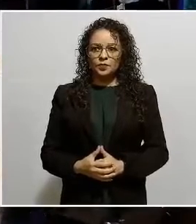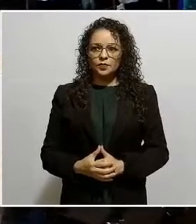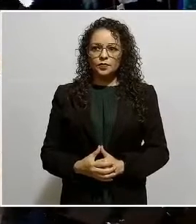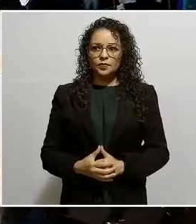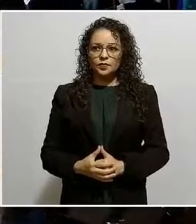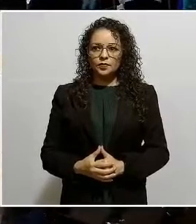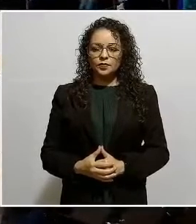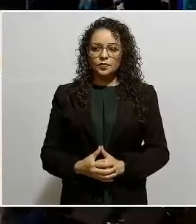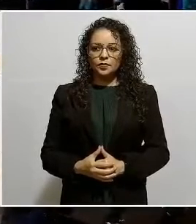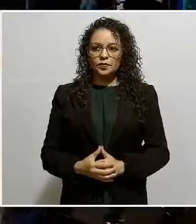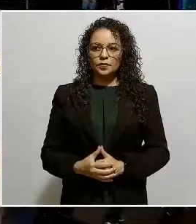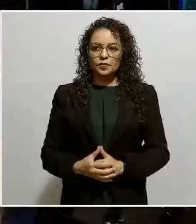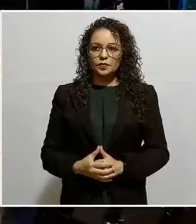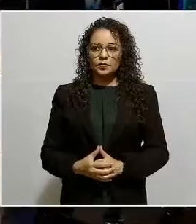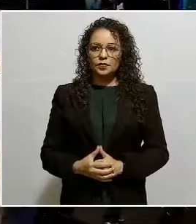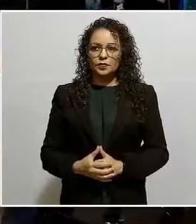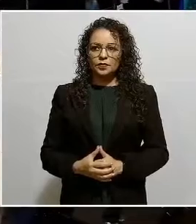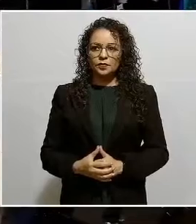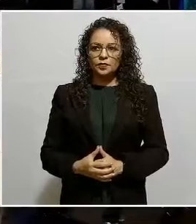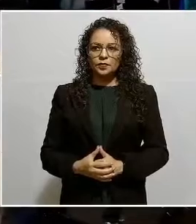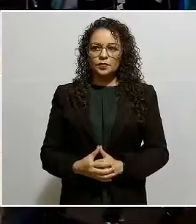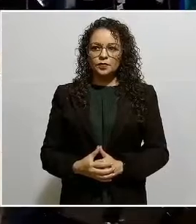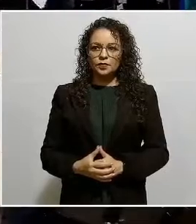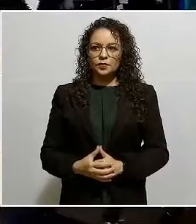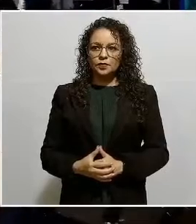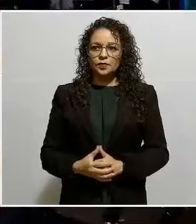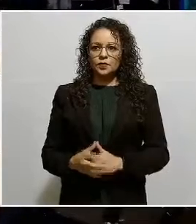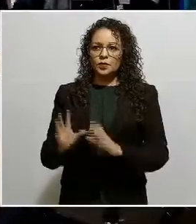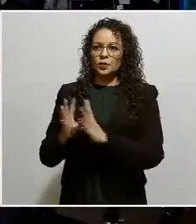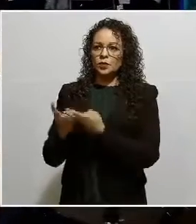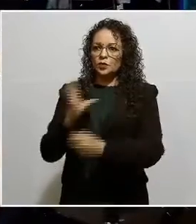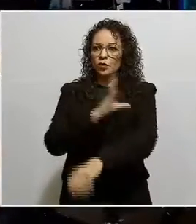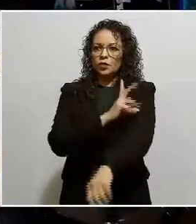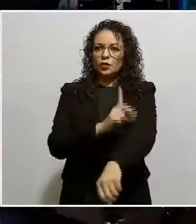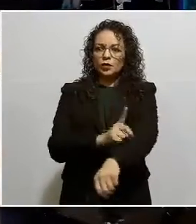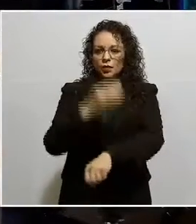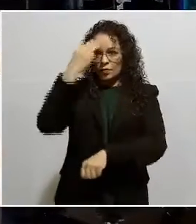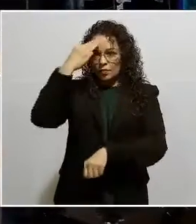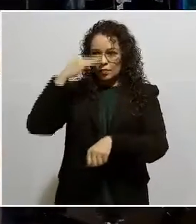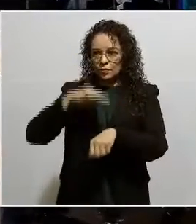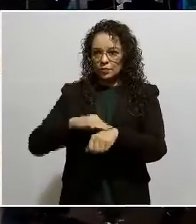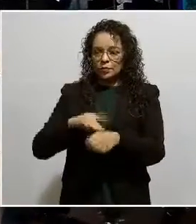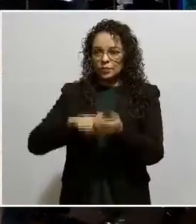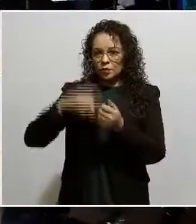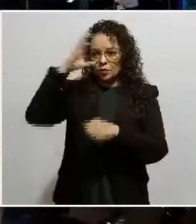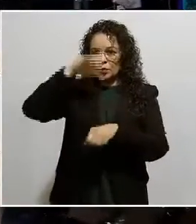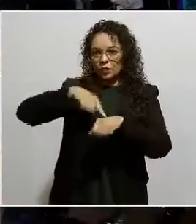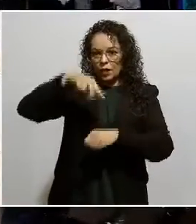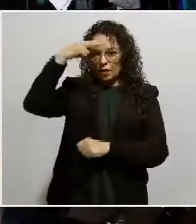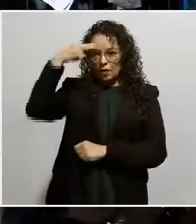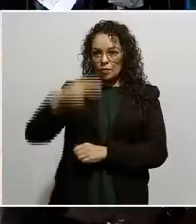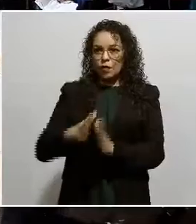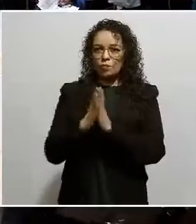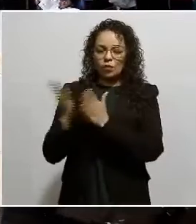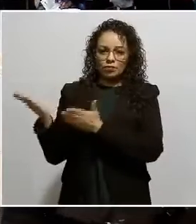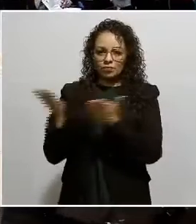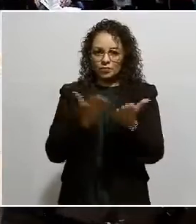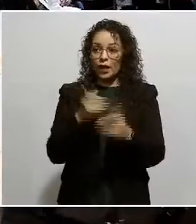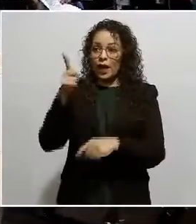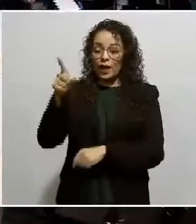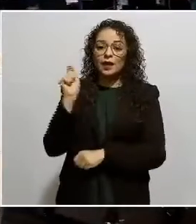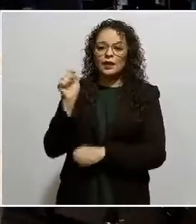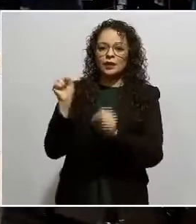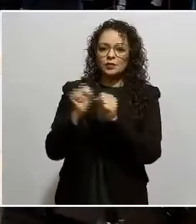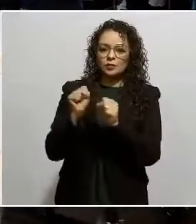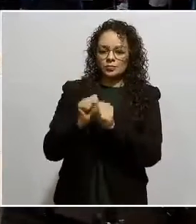Solicitamos la intervención del consejero de la Coordinación de Memoria Histórica y Cultural de México y sobrino de Carlos